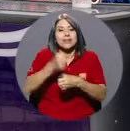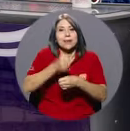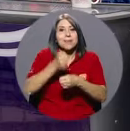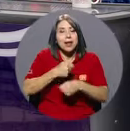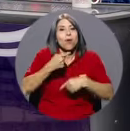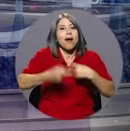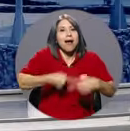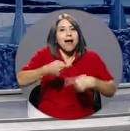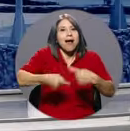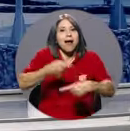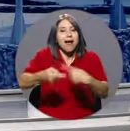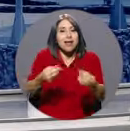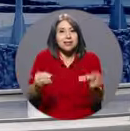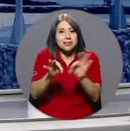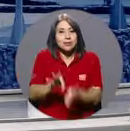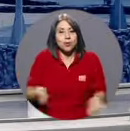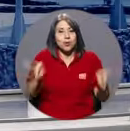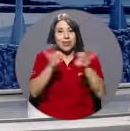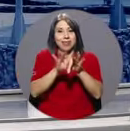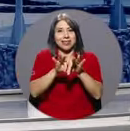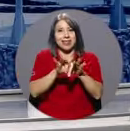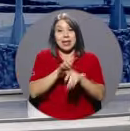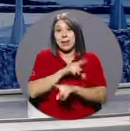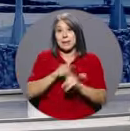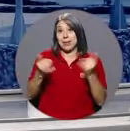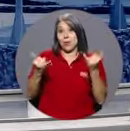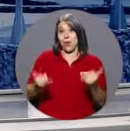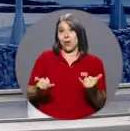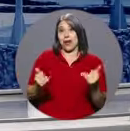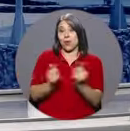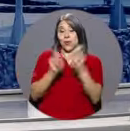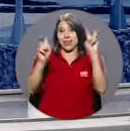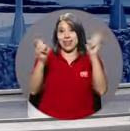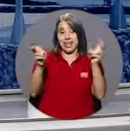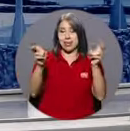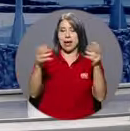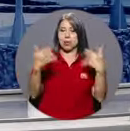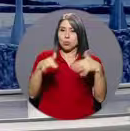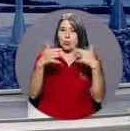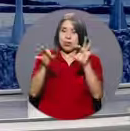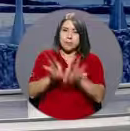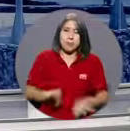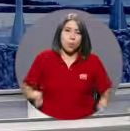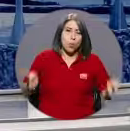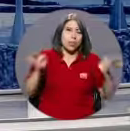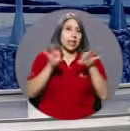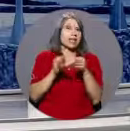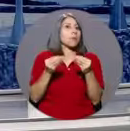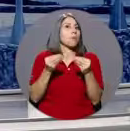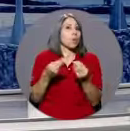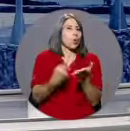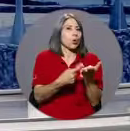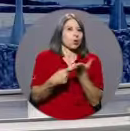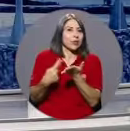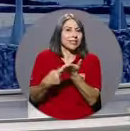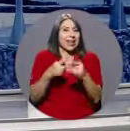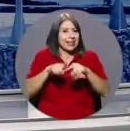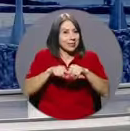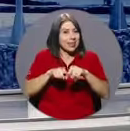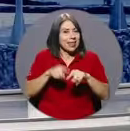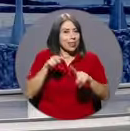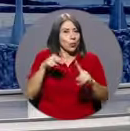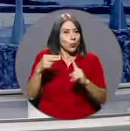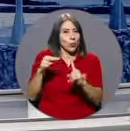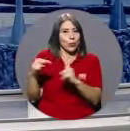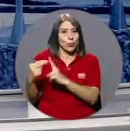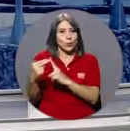empleo. Entonces eso es importante. Sin embargo, quería devolverme con este tema. Yo creo que es muy importante, es súper controversial, ¿verdad? Dependiendo del lado en que